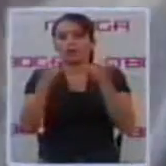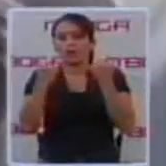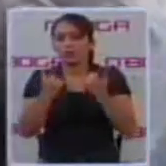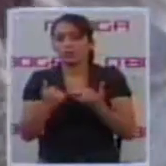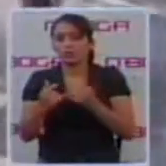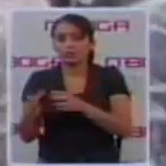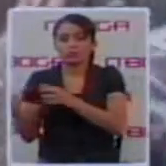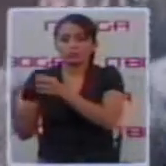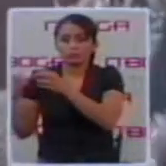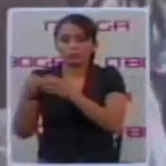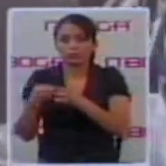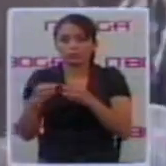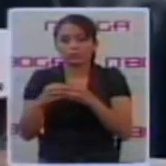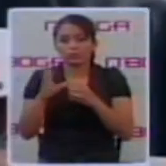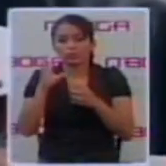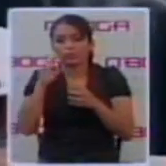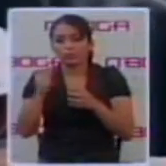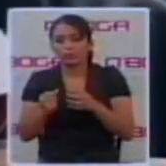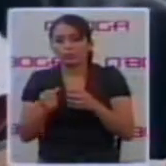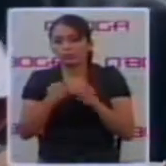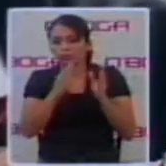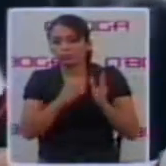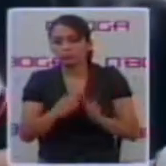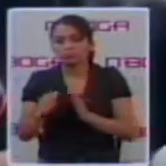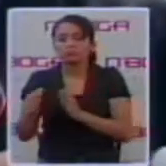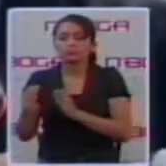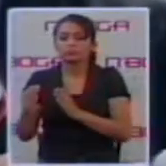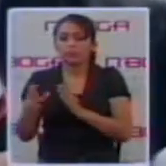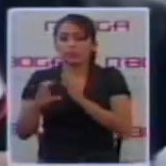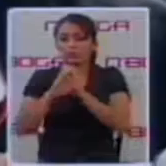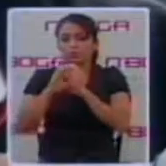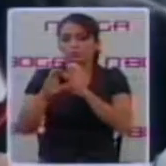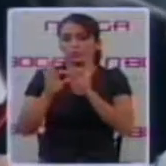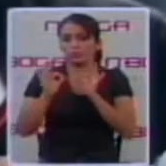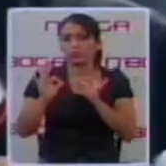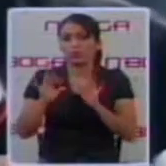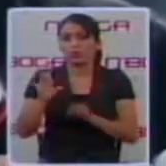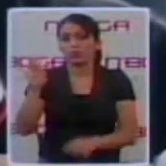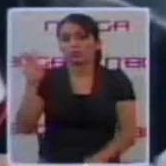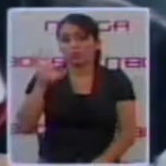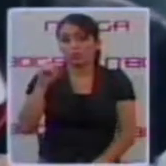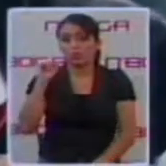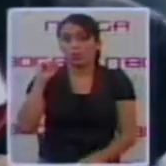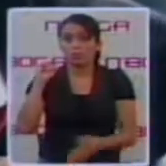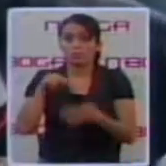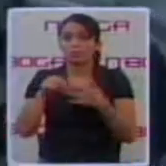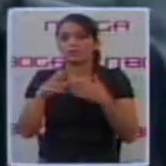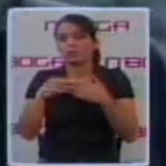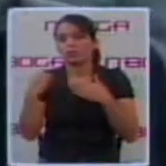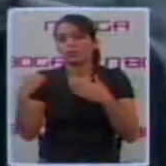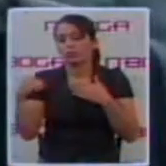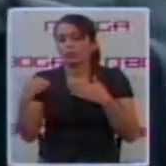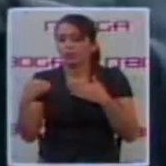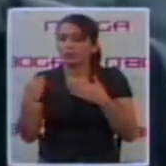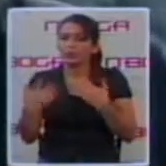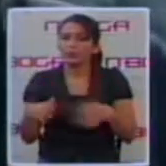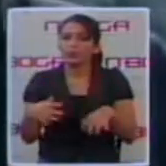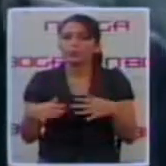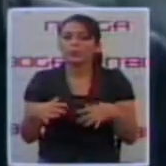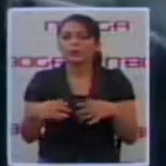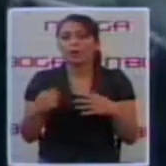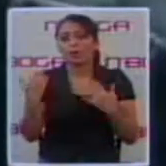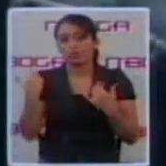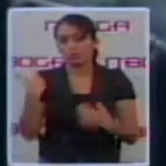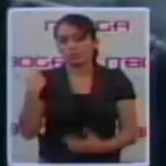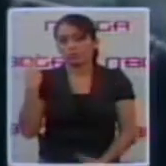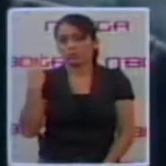el servicio de microbuses. Cada vehículo cuesta $85,000, esa es la inversión que cada operadora lo ha venido haciendo. Está contemplado 20 unidades, en este